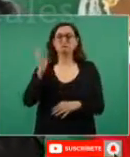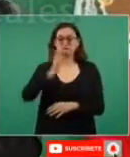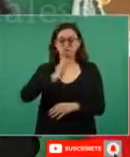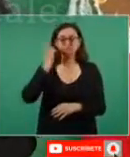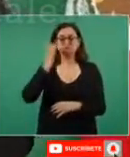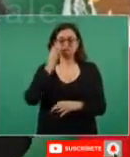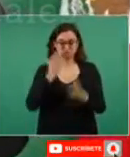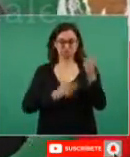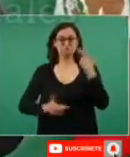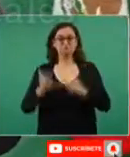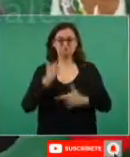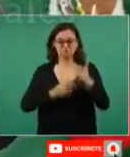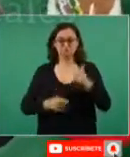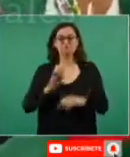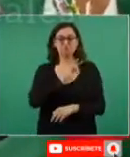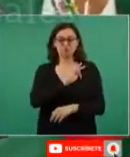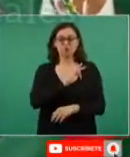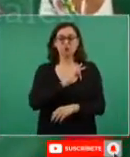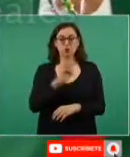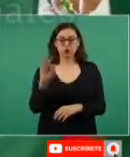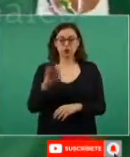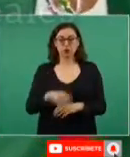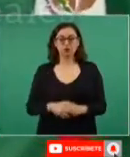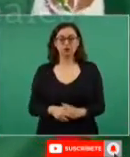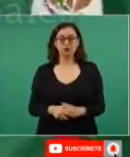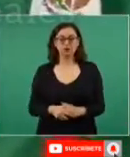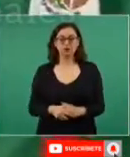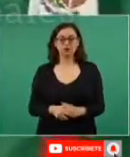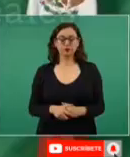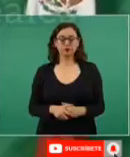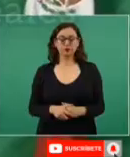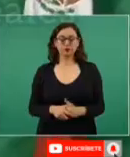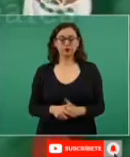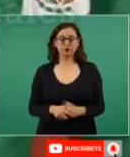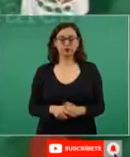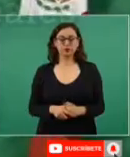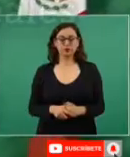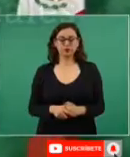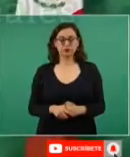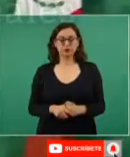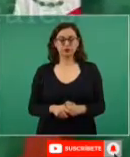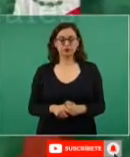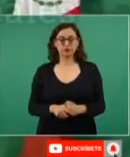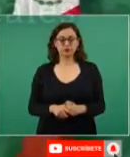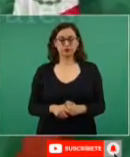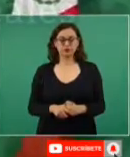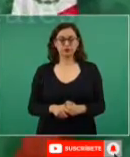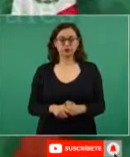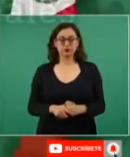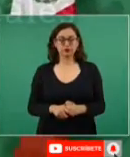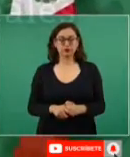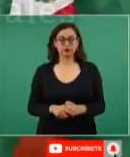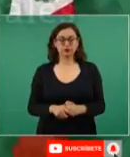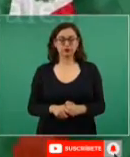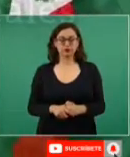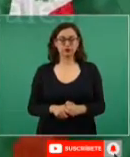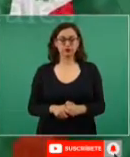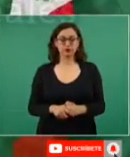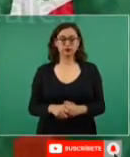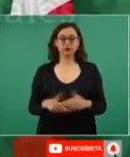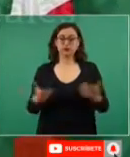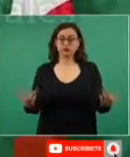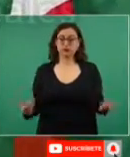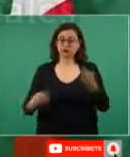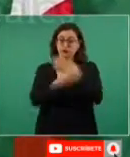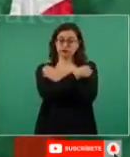a clases. Tenemos que darle toda la atención que merece la